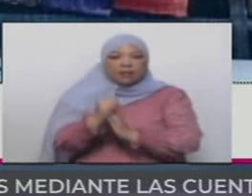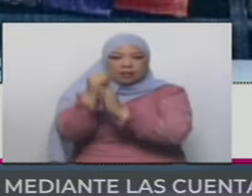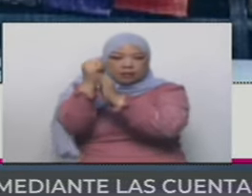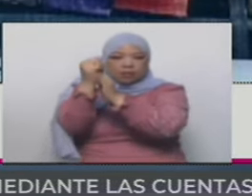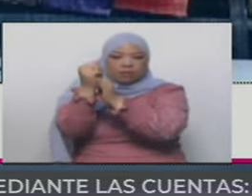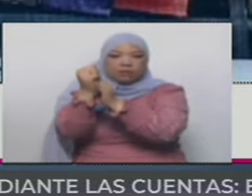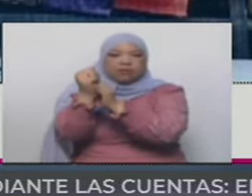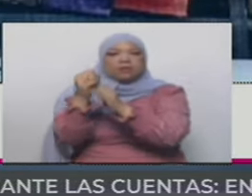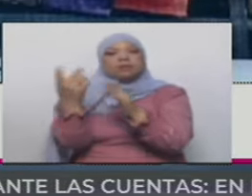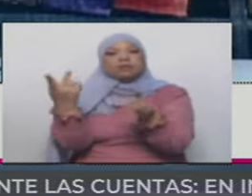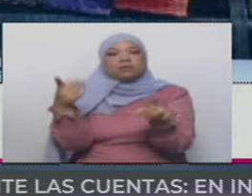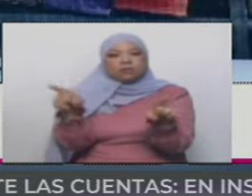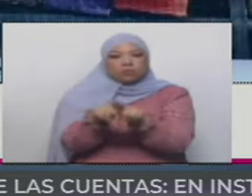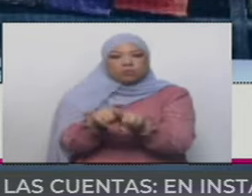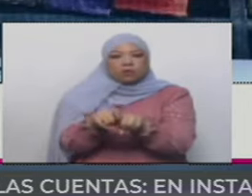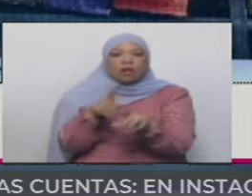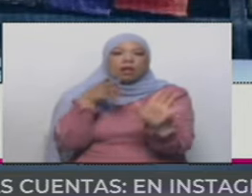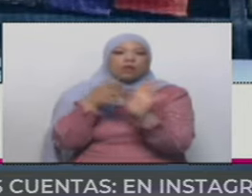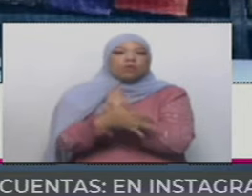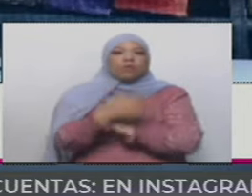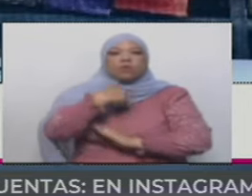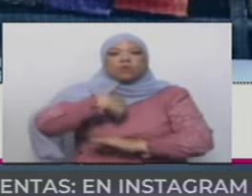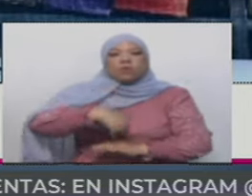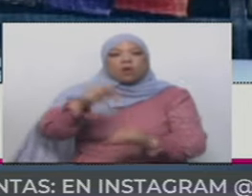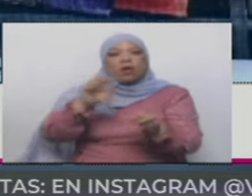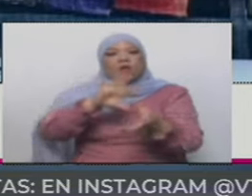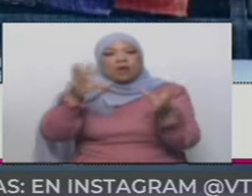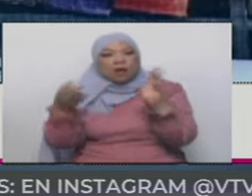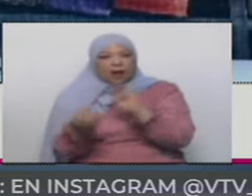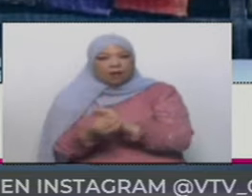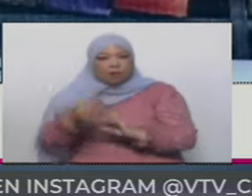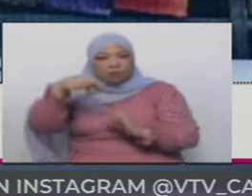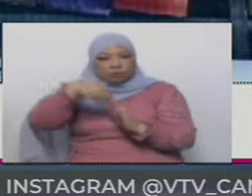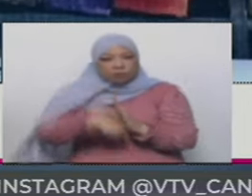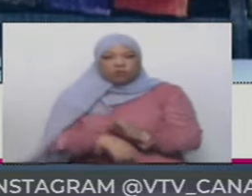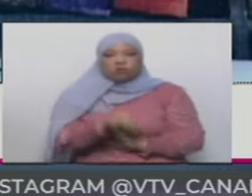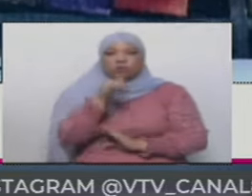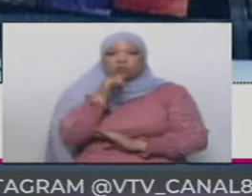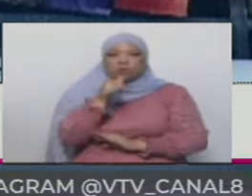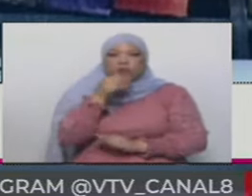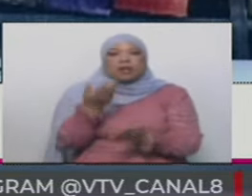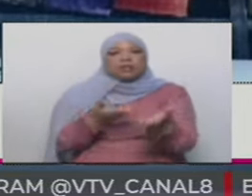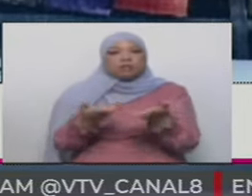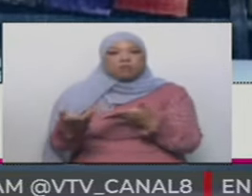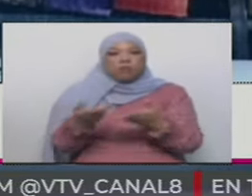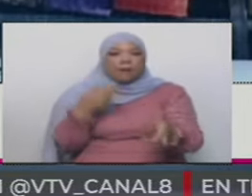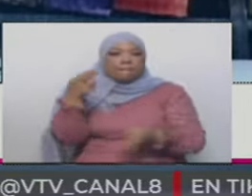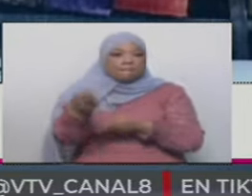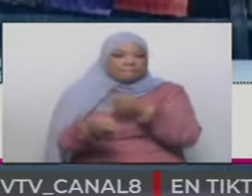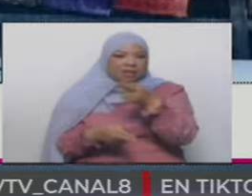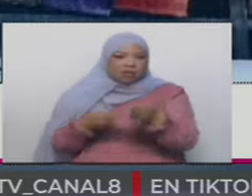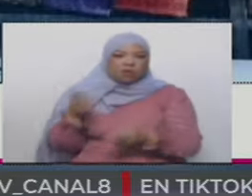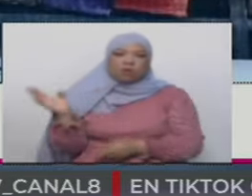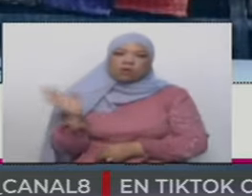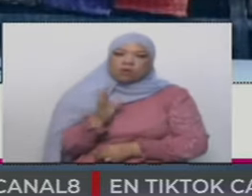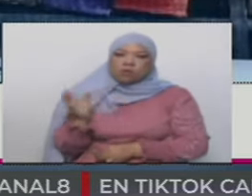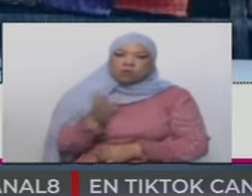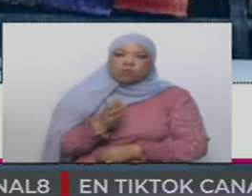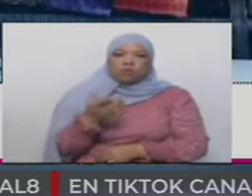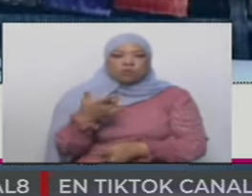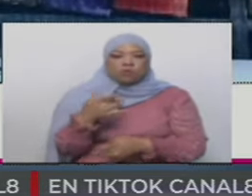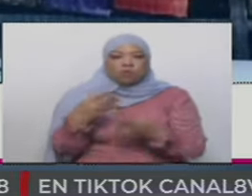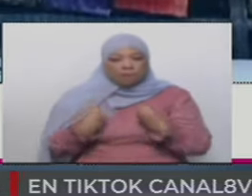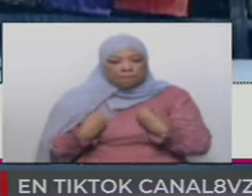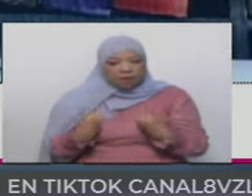se pongan en la vanguardia de una transformación profunda del servicio del metro de Caracas y de sus condiciones de